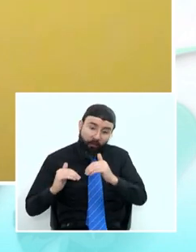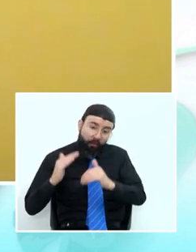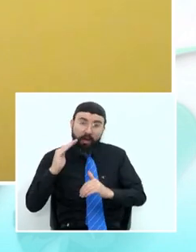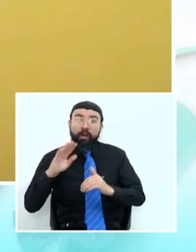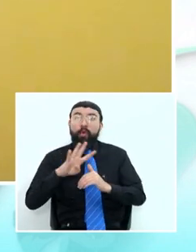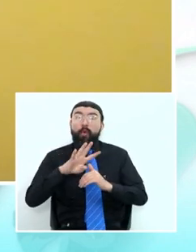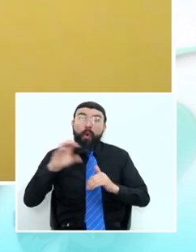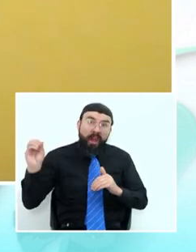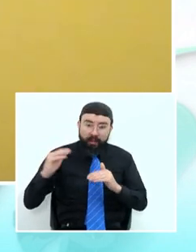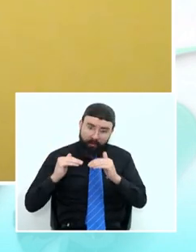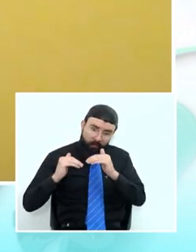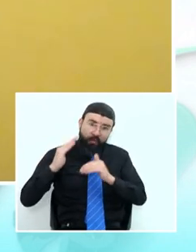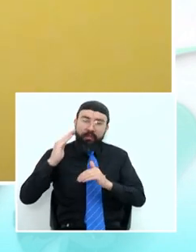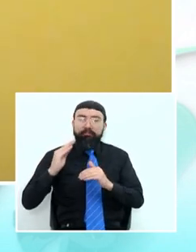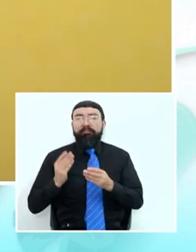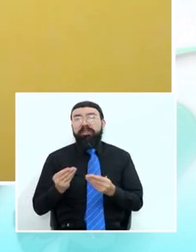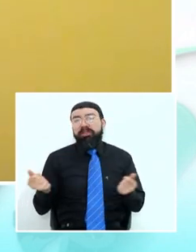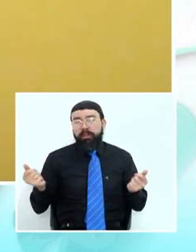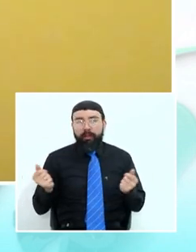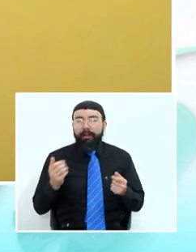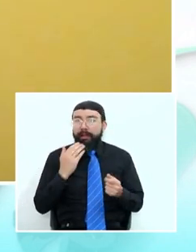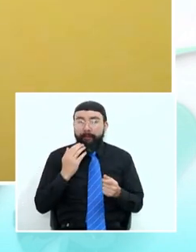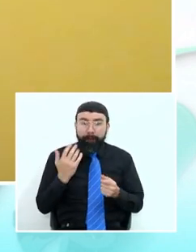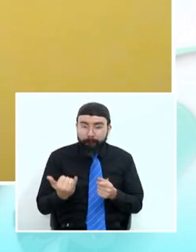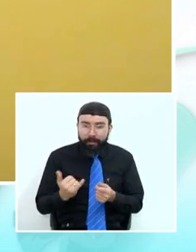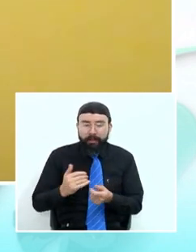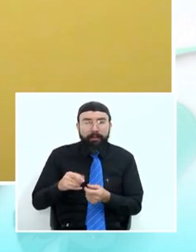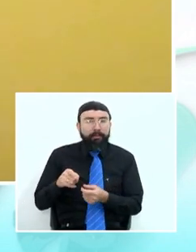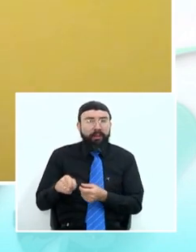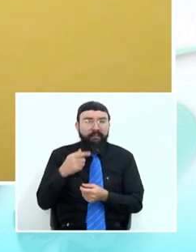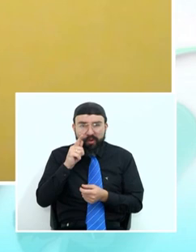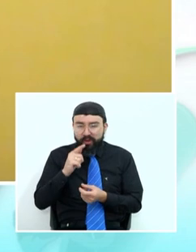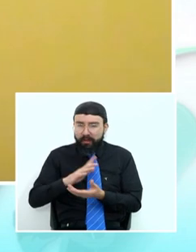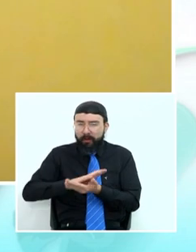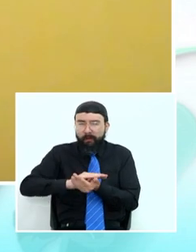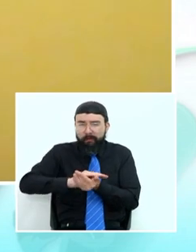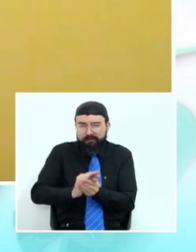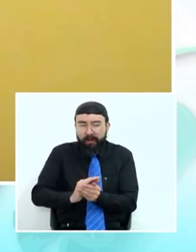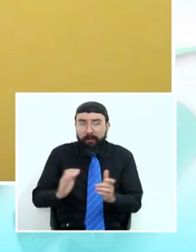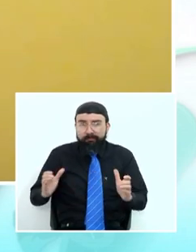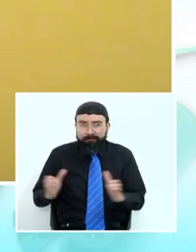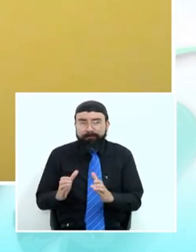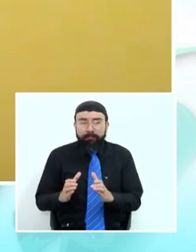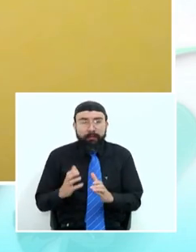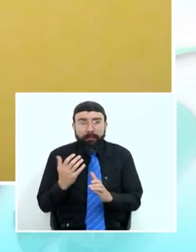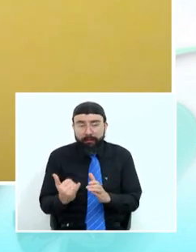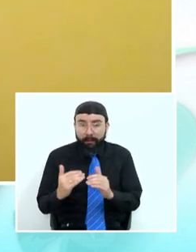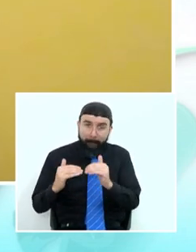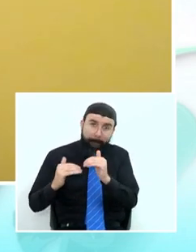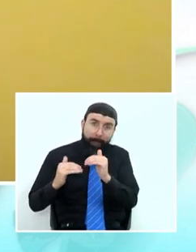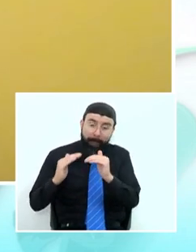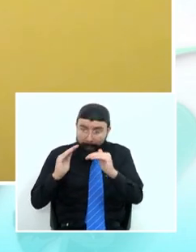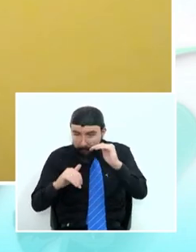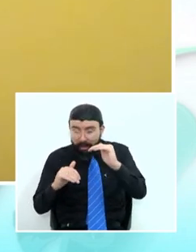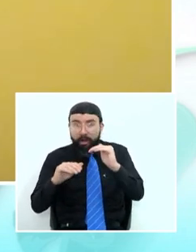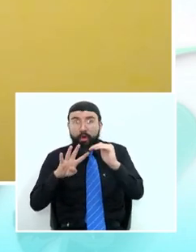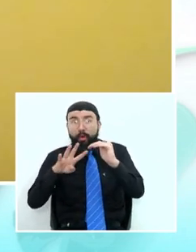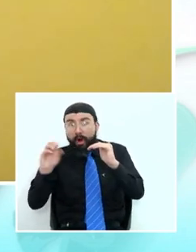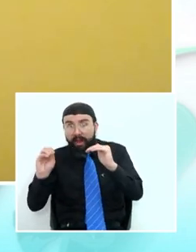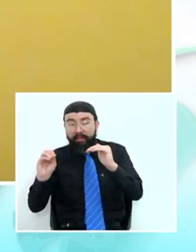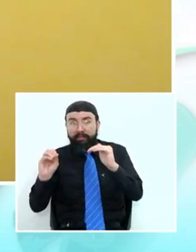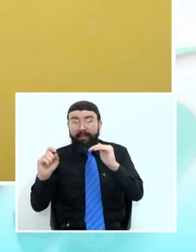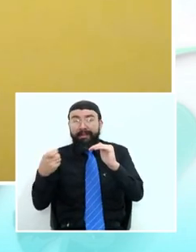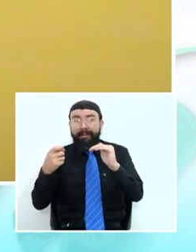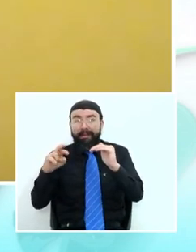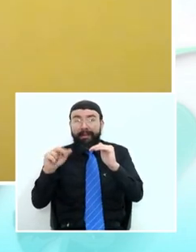grados. Es decir, si el prensado de estas frutas y de estas semillas está por debajo de 40